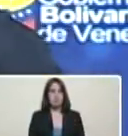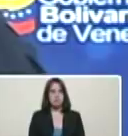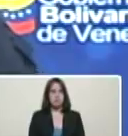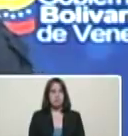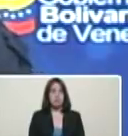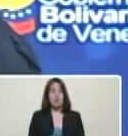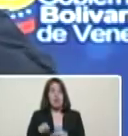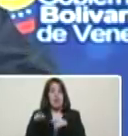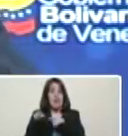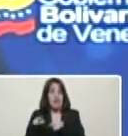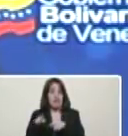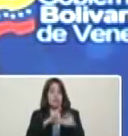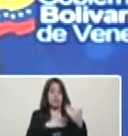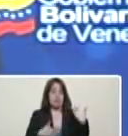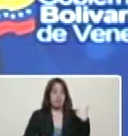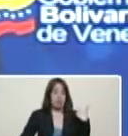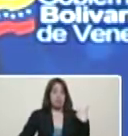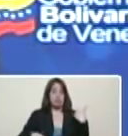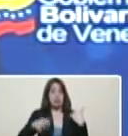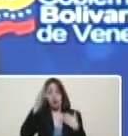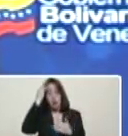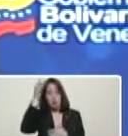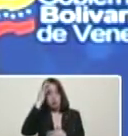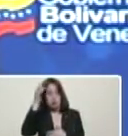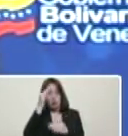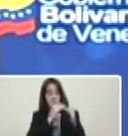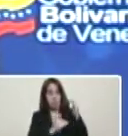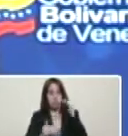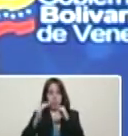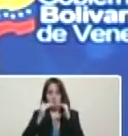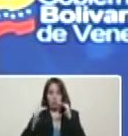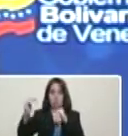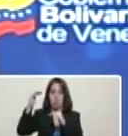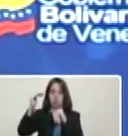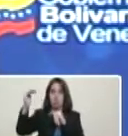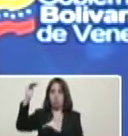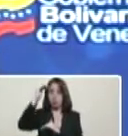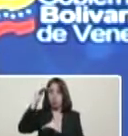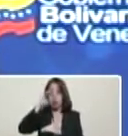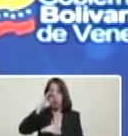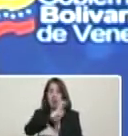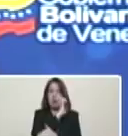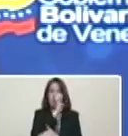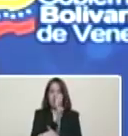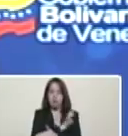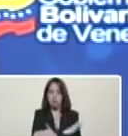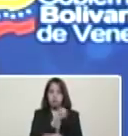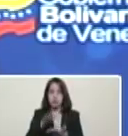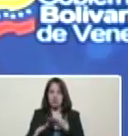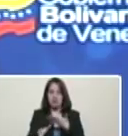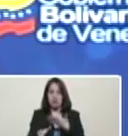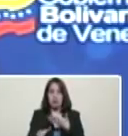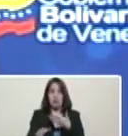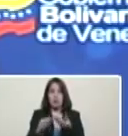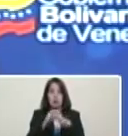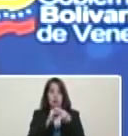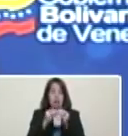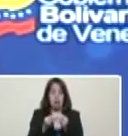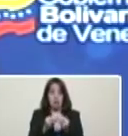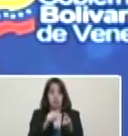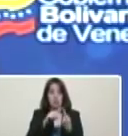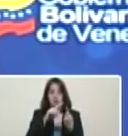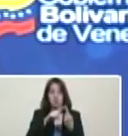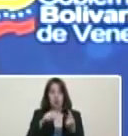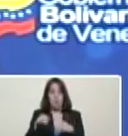Consejo Presidencial al más alto nivel, en su nivel ejecutivo, va a estar conformado por el ministro de